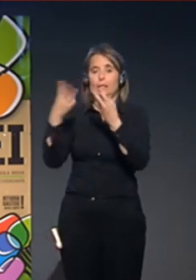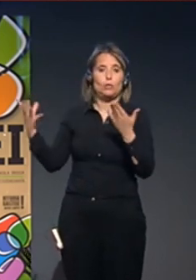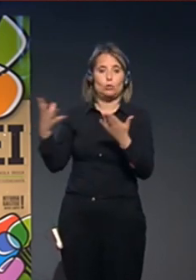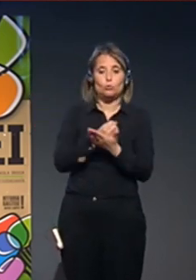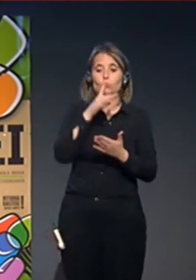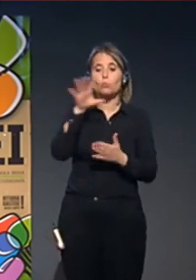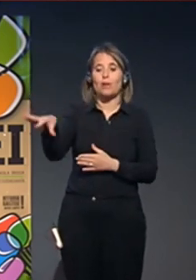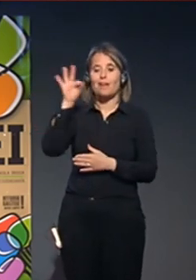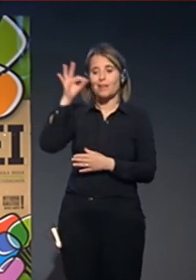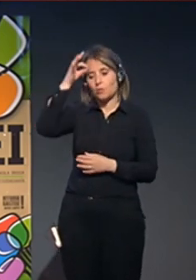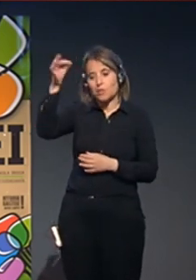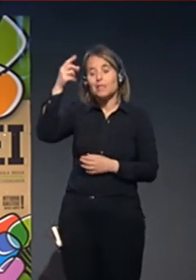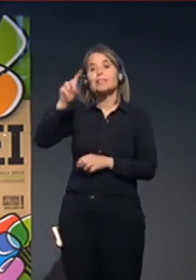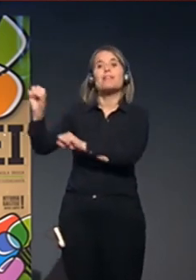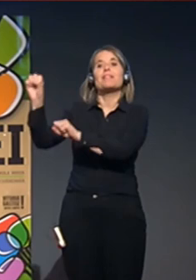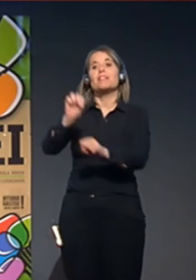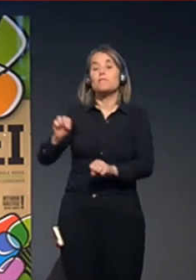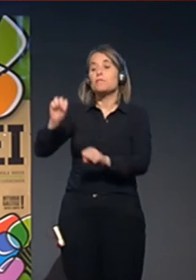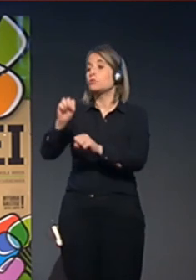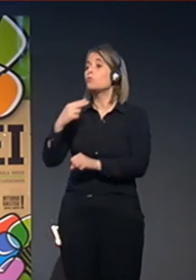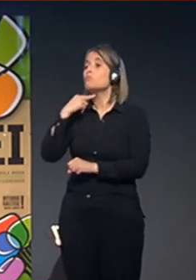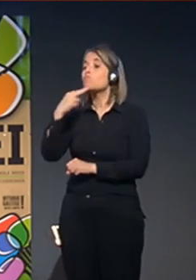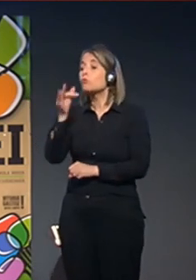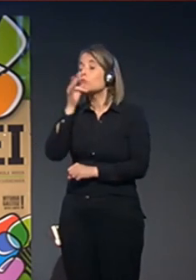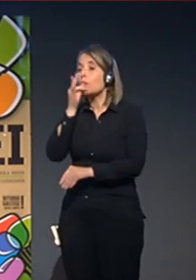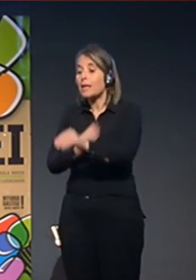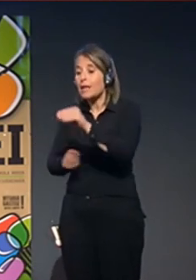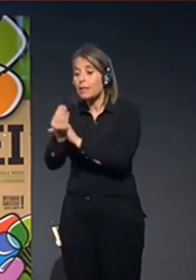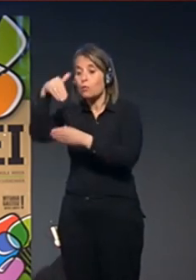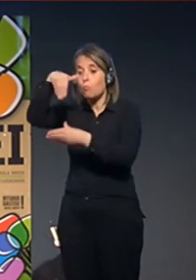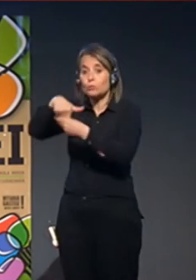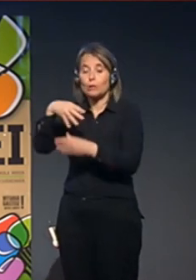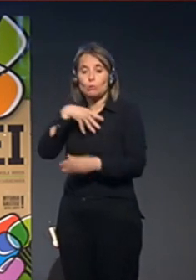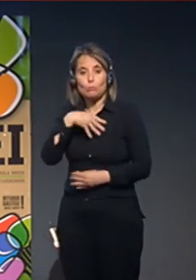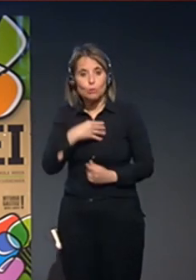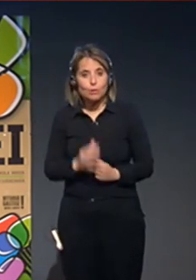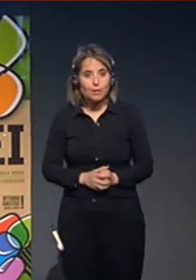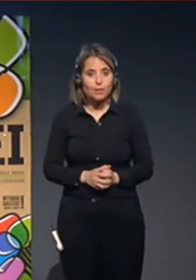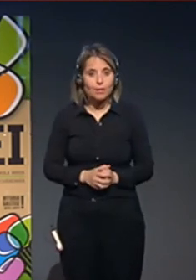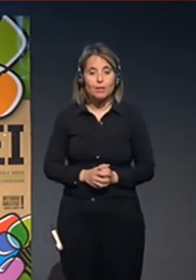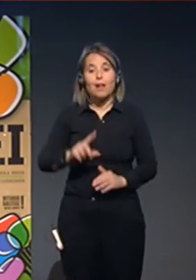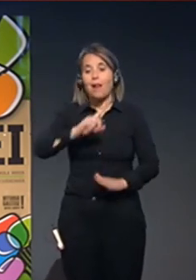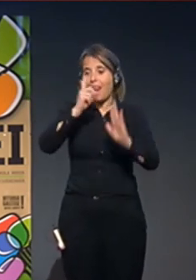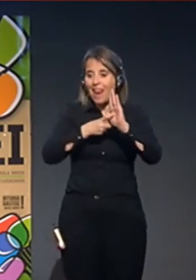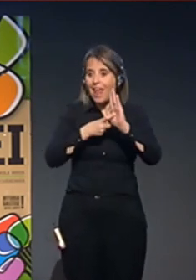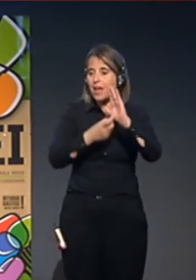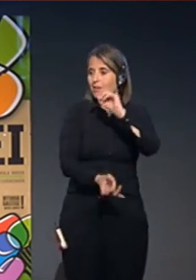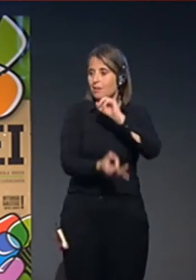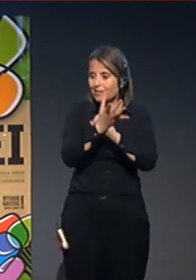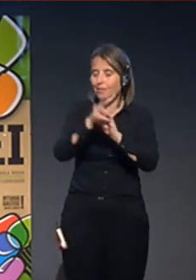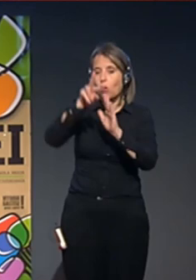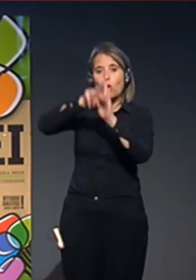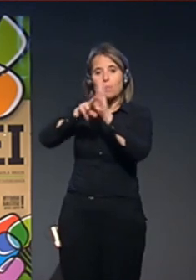los ha elegido el pueblo un defensor de aquellos que no tienen no han nacido y no pueden votar eh Y que frente a cada ley a cada